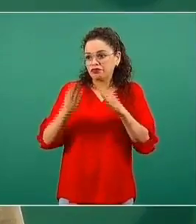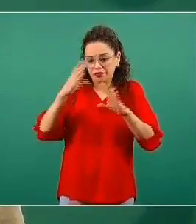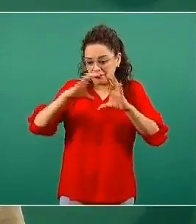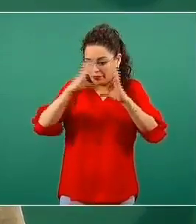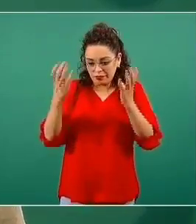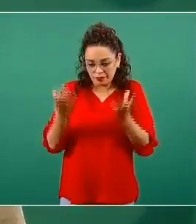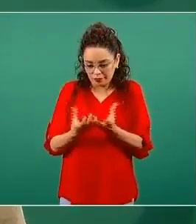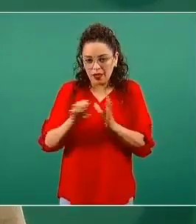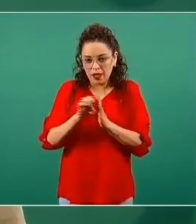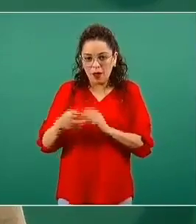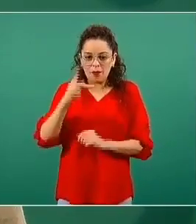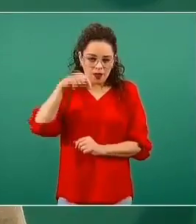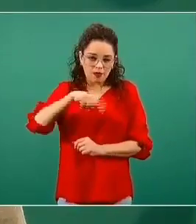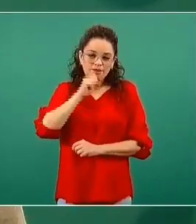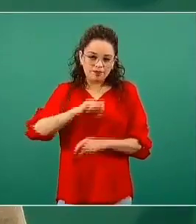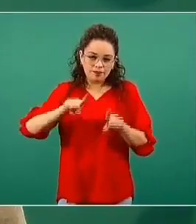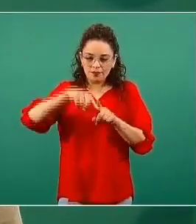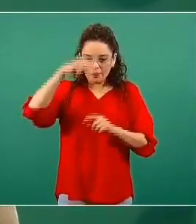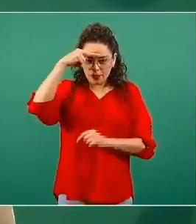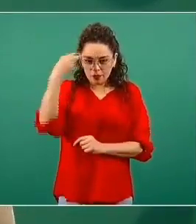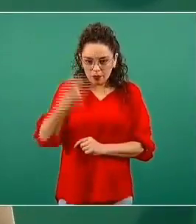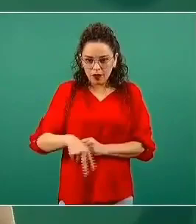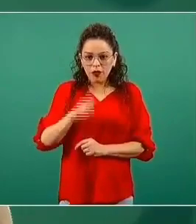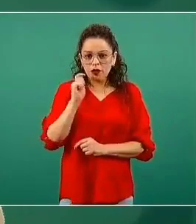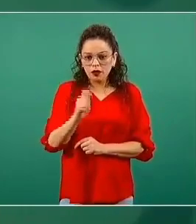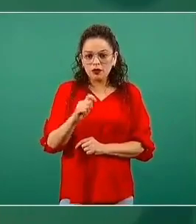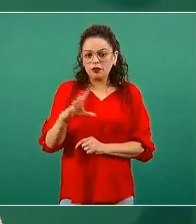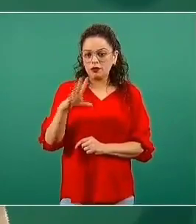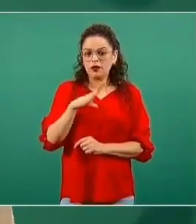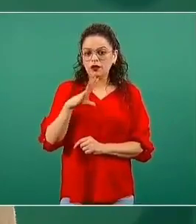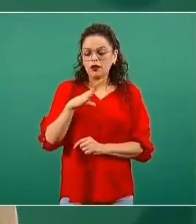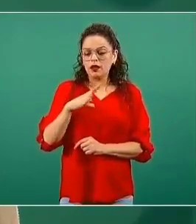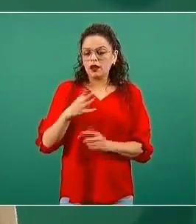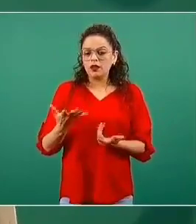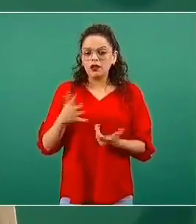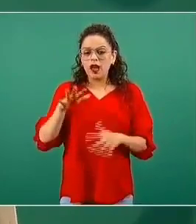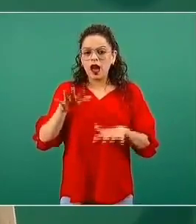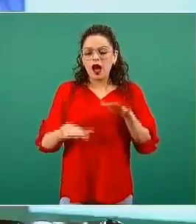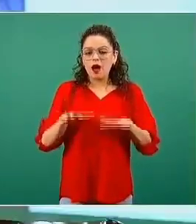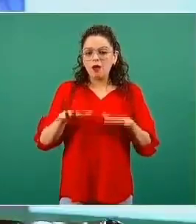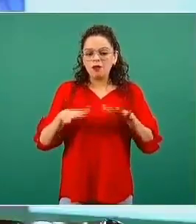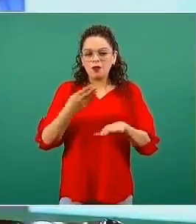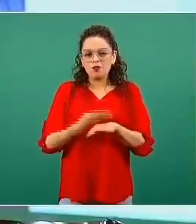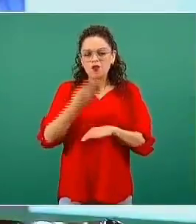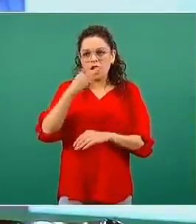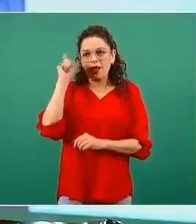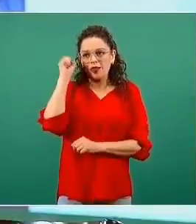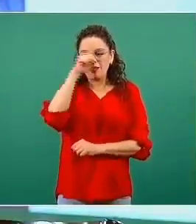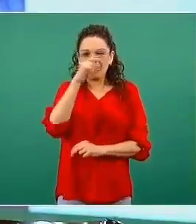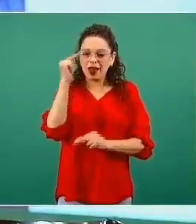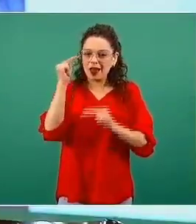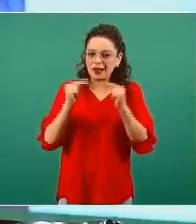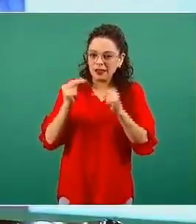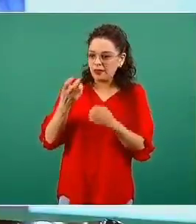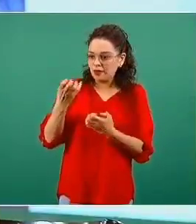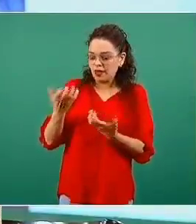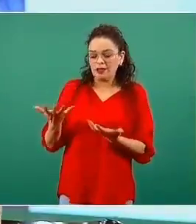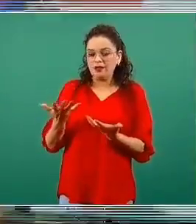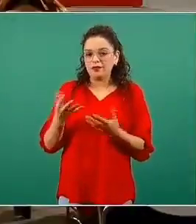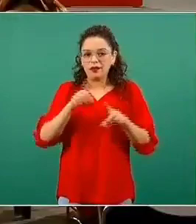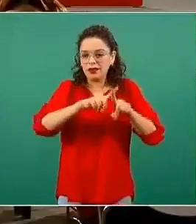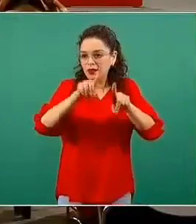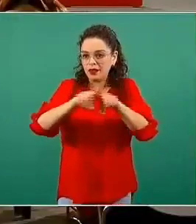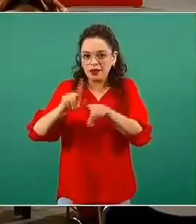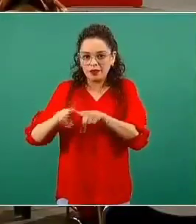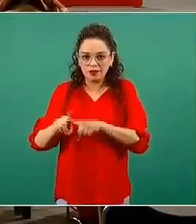México, entre otros, enfrentan un nivel a veces de complejidad en esta diversidad. Y es justamente